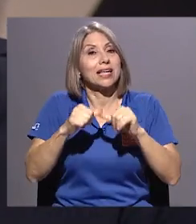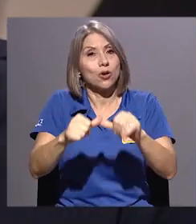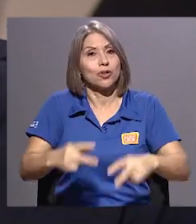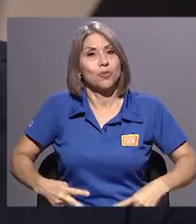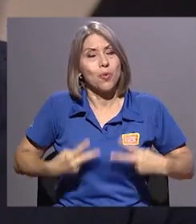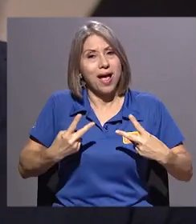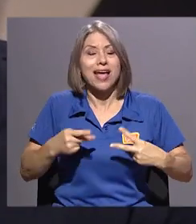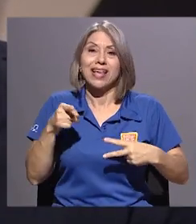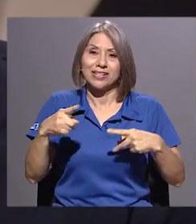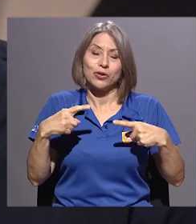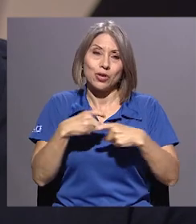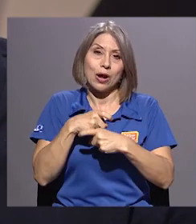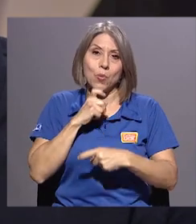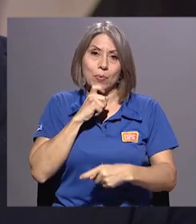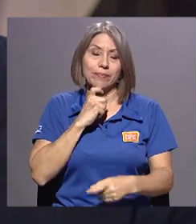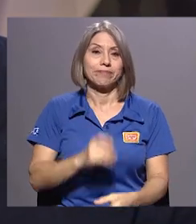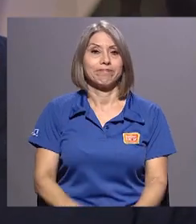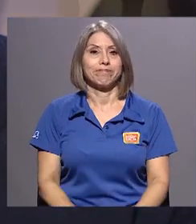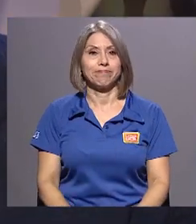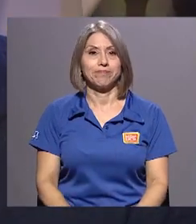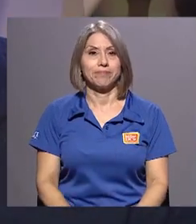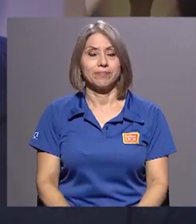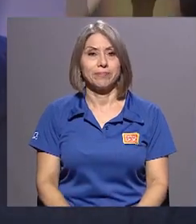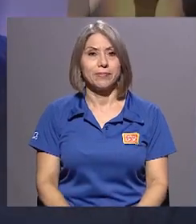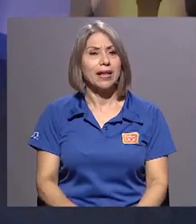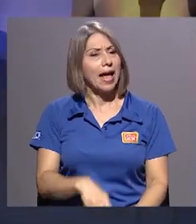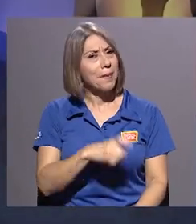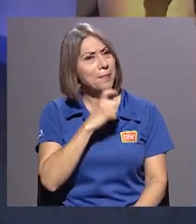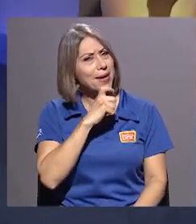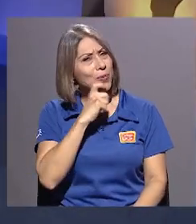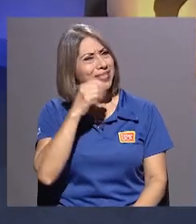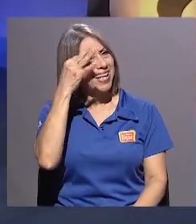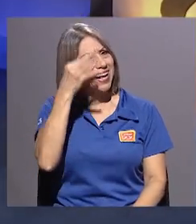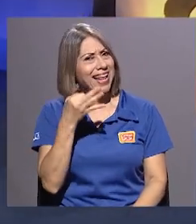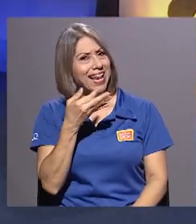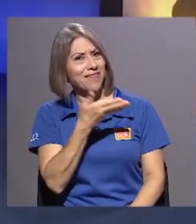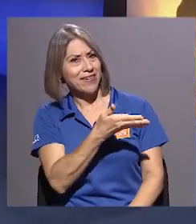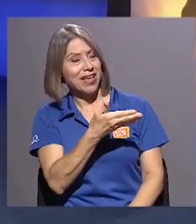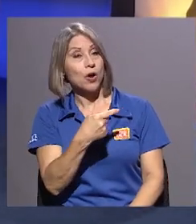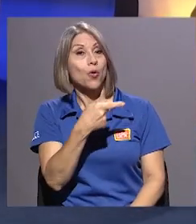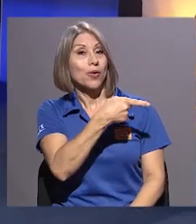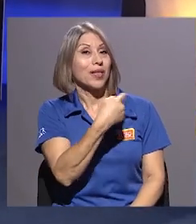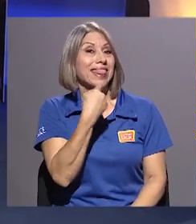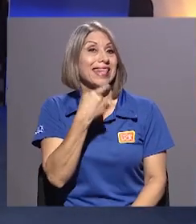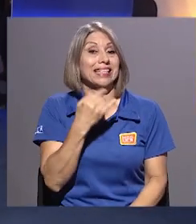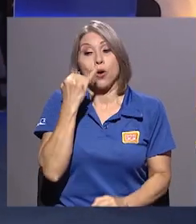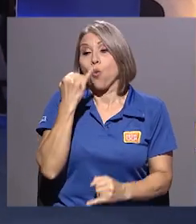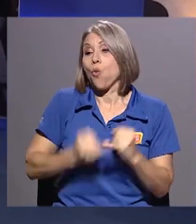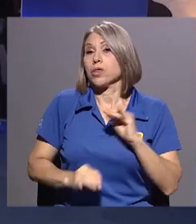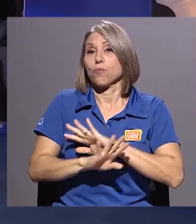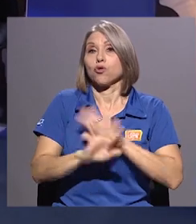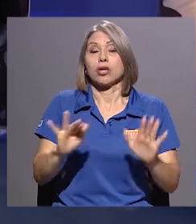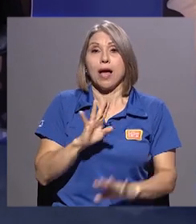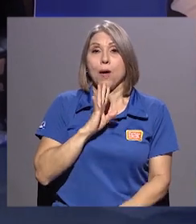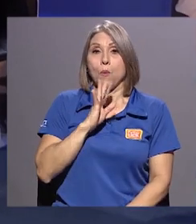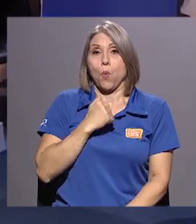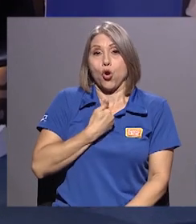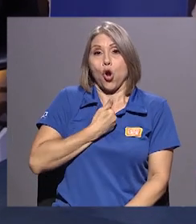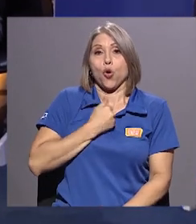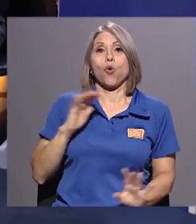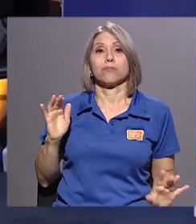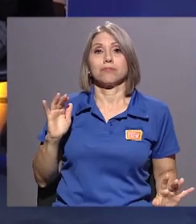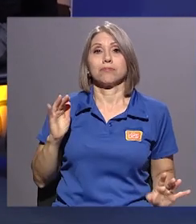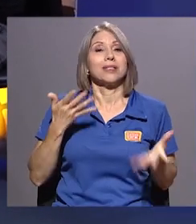términos generales. Me cuesta creerle a Fabián cuando dice que ese es el último monólogo. Porque, bueno, ya nos mintió una vez, ¿verdad?